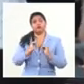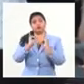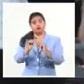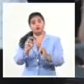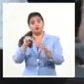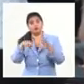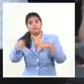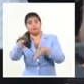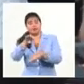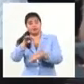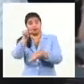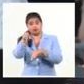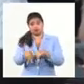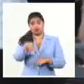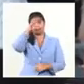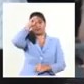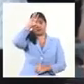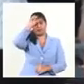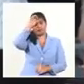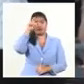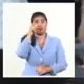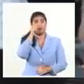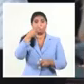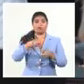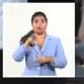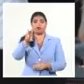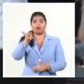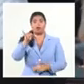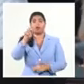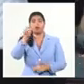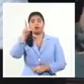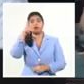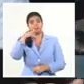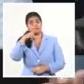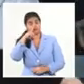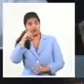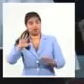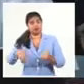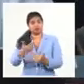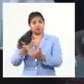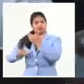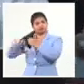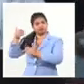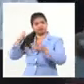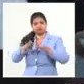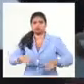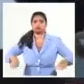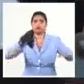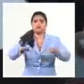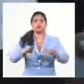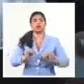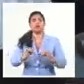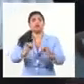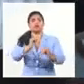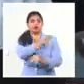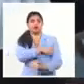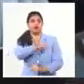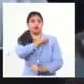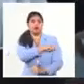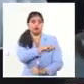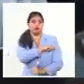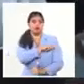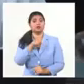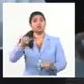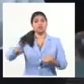compañero Oliván, en días pasados en una mesa redonda, y que sirva también de información a nuestra población, porque vemos que se están moviendo